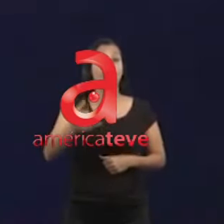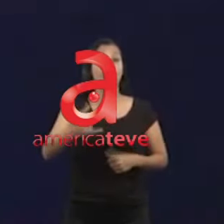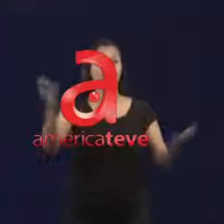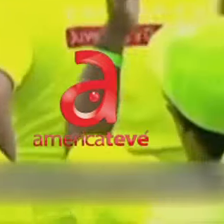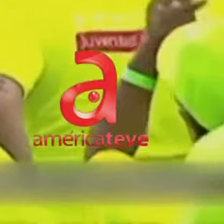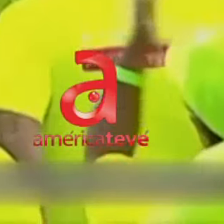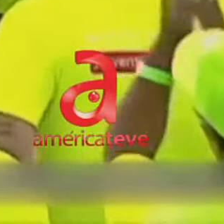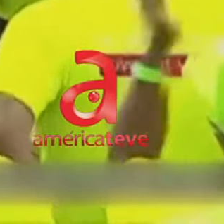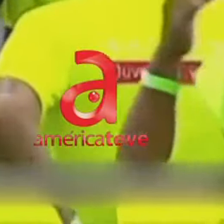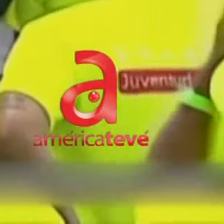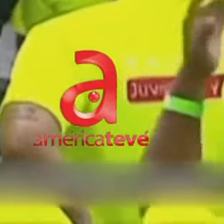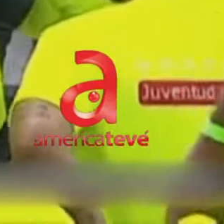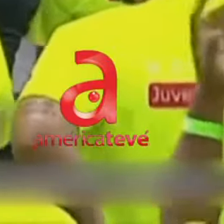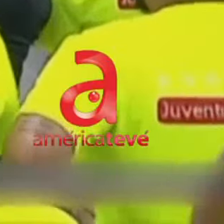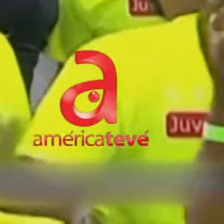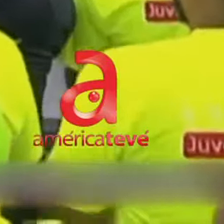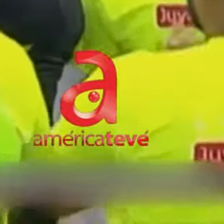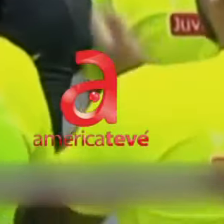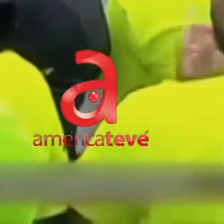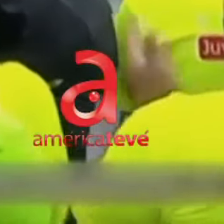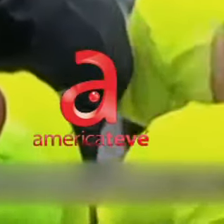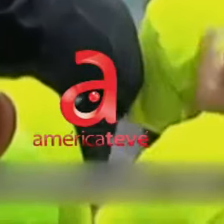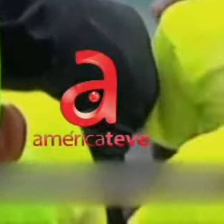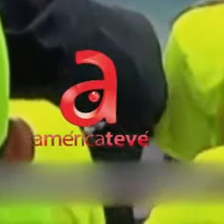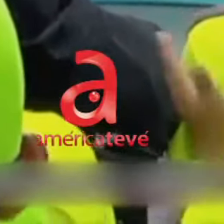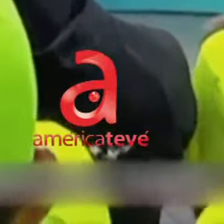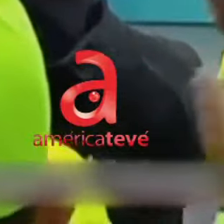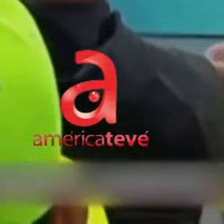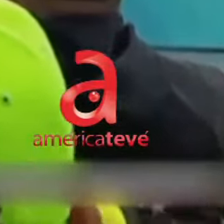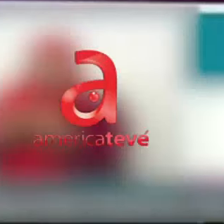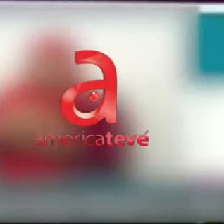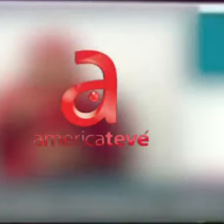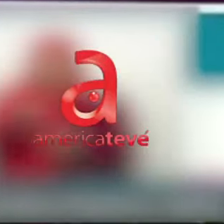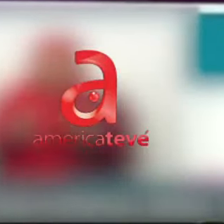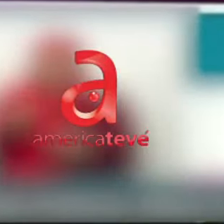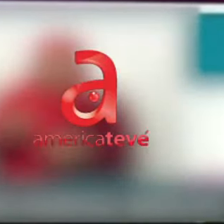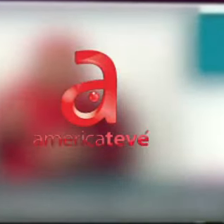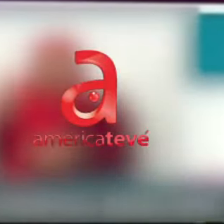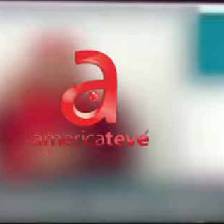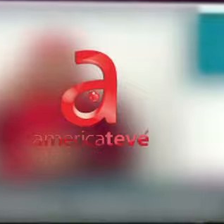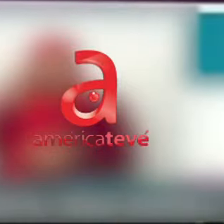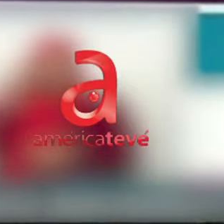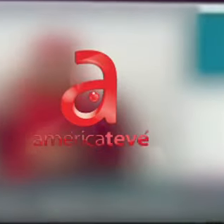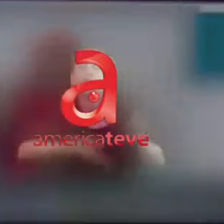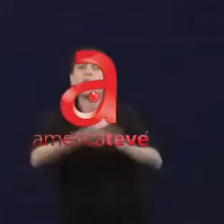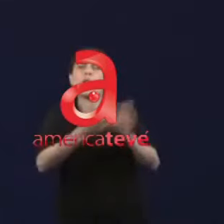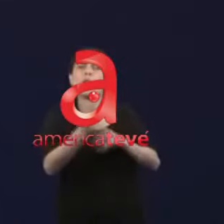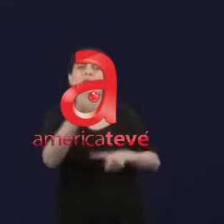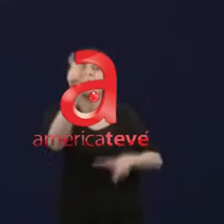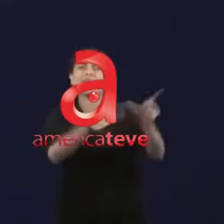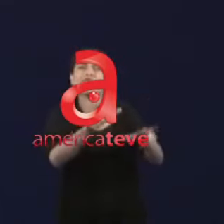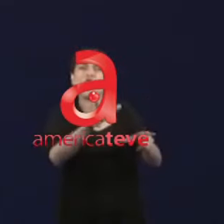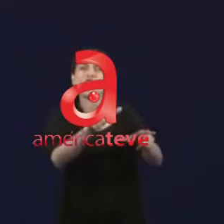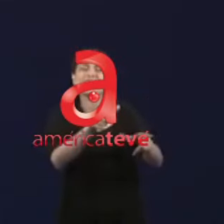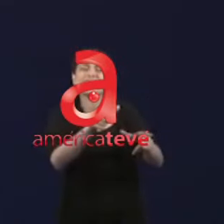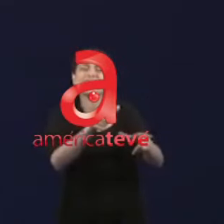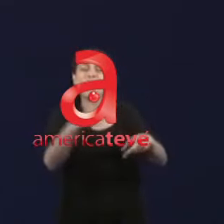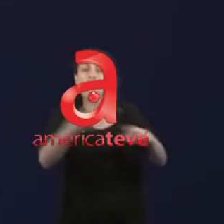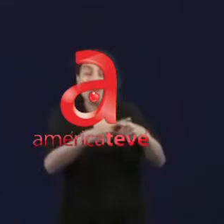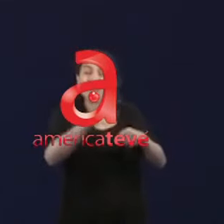régimen chavista prohibió en su espacio aéreo aviones procedentes o con rumbo a la Argentina bueno es parte del